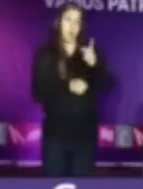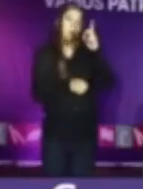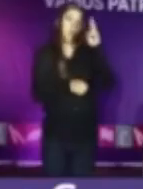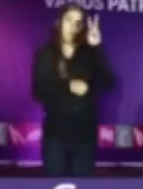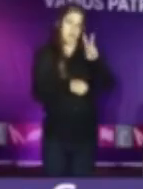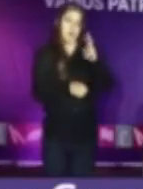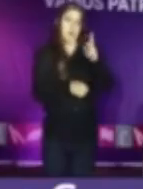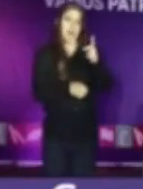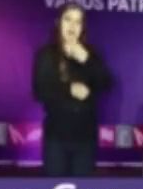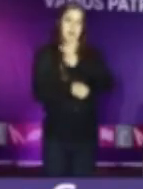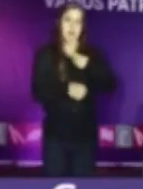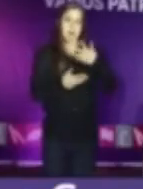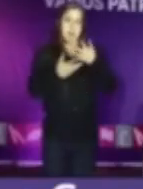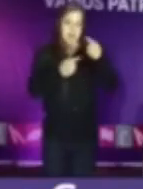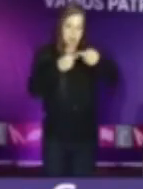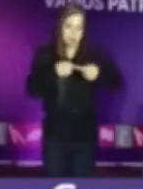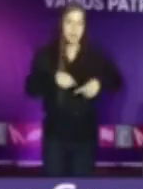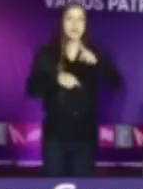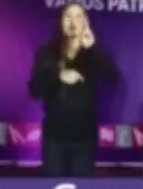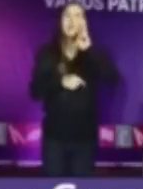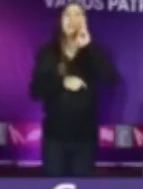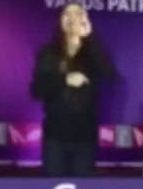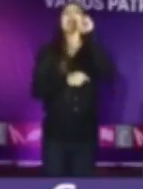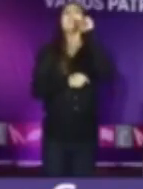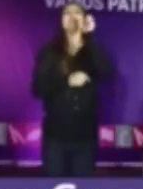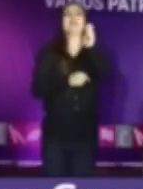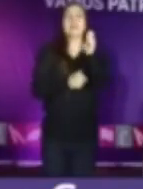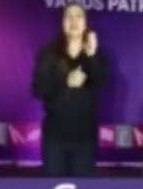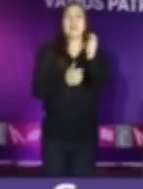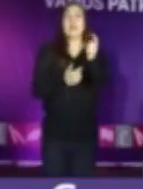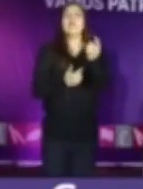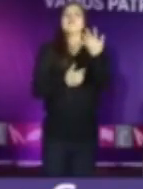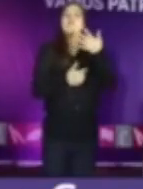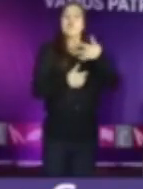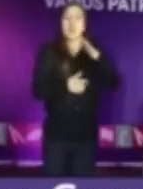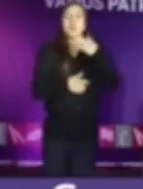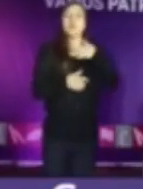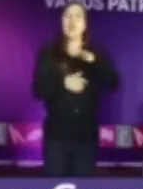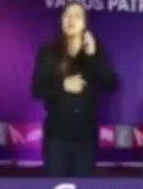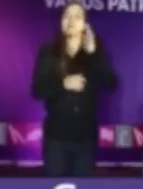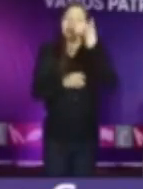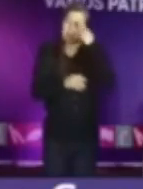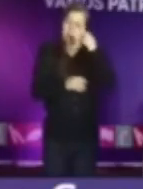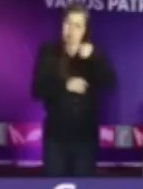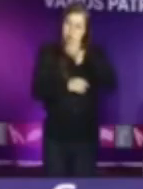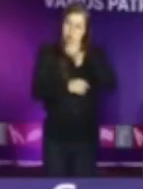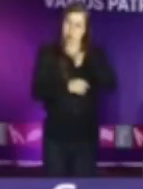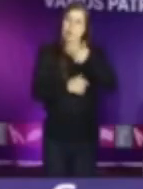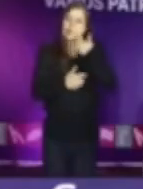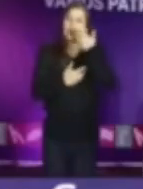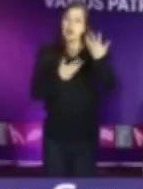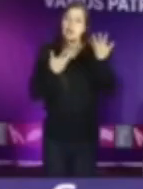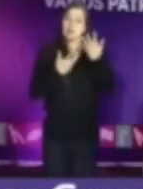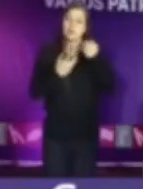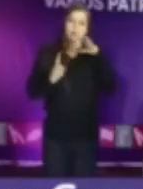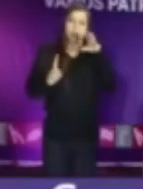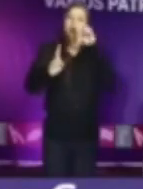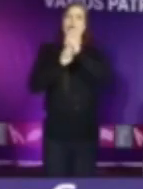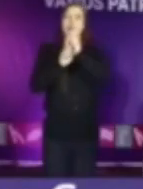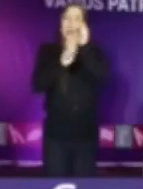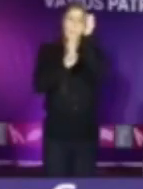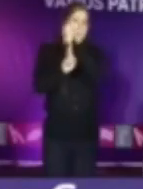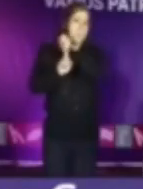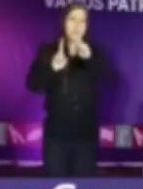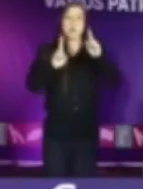adelante y buscar todavía aún más la profesionalización, porque nos hace mucha